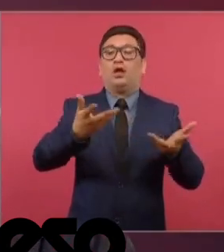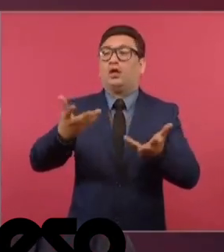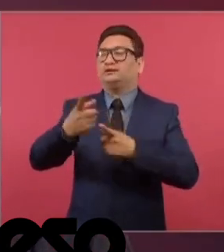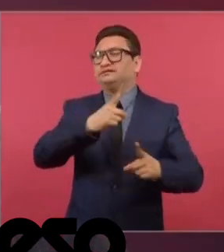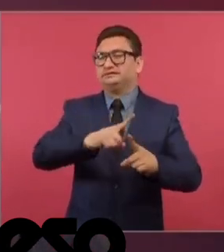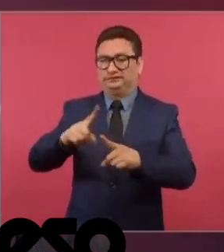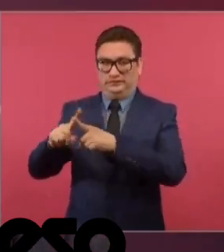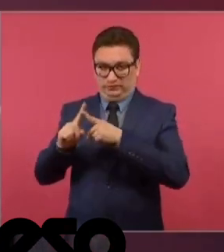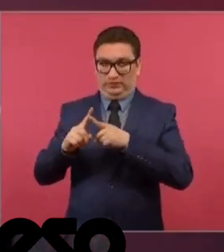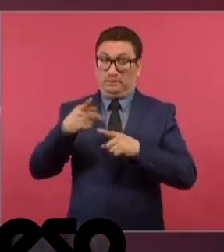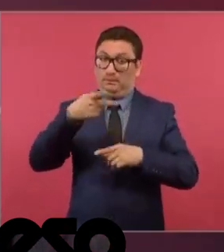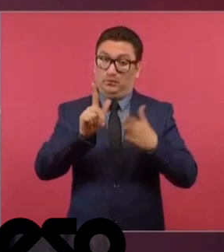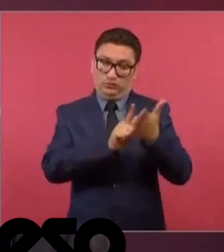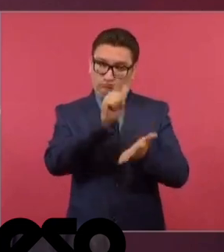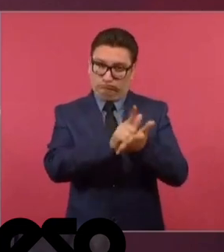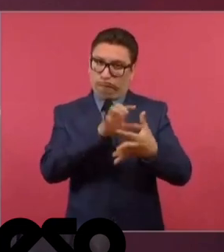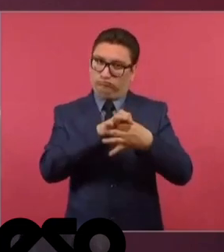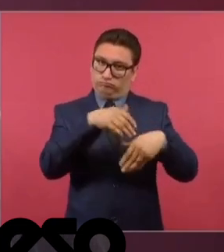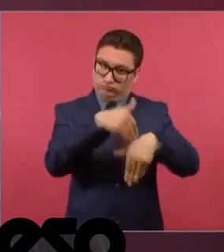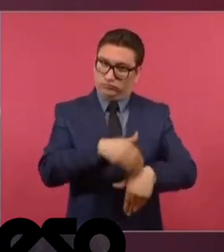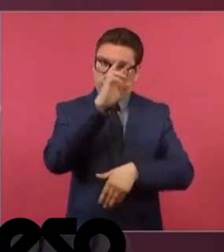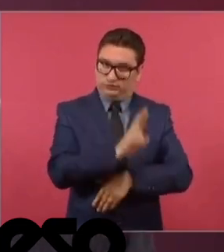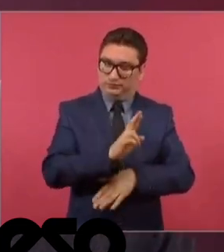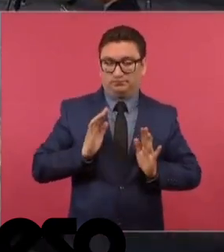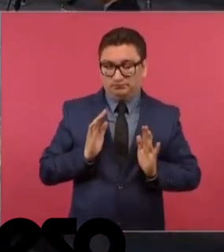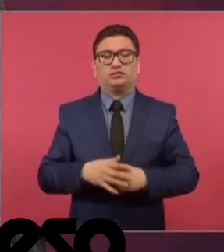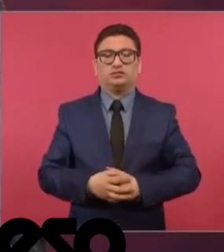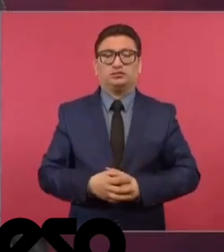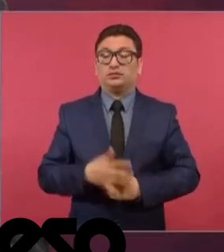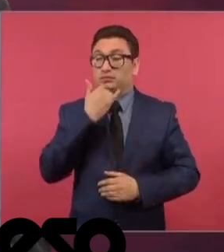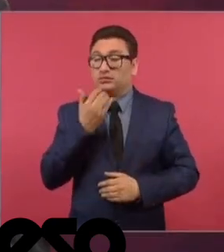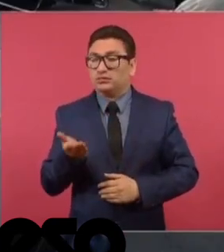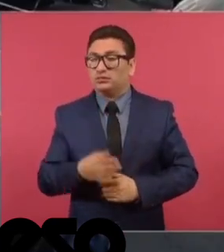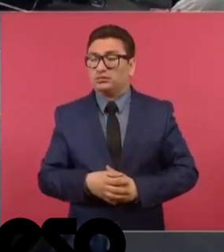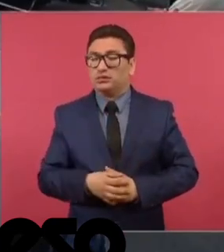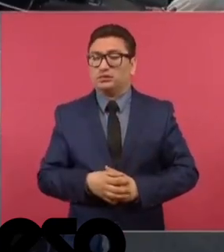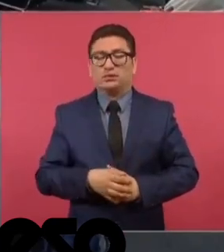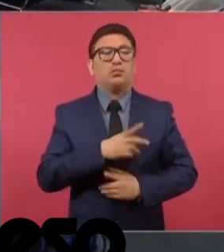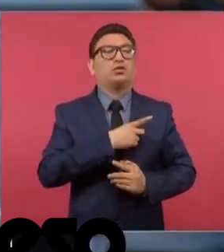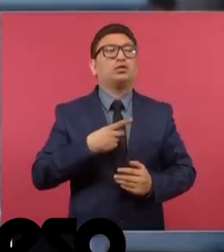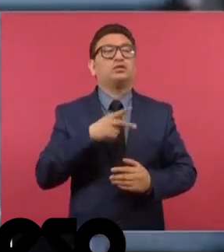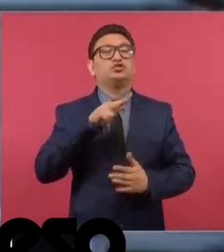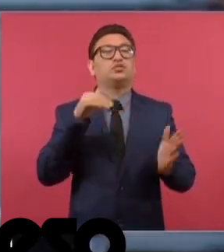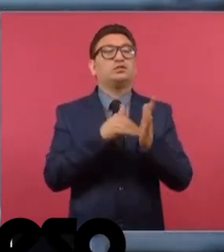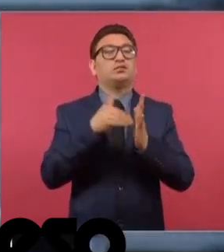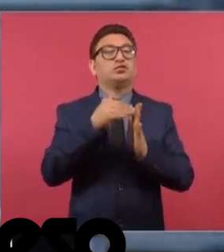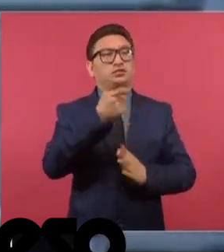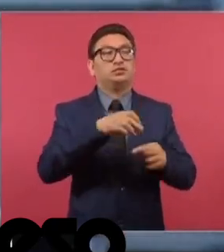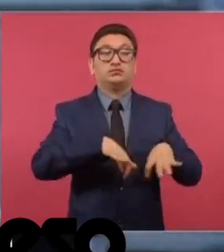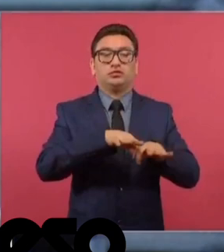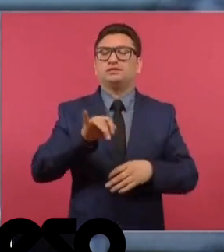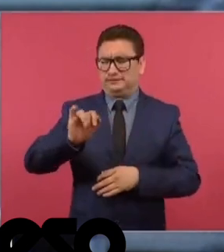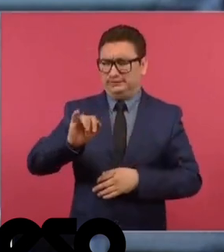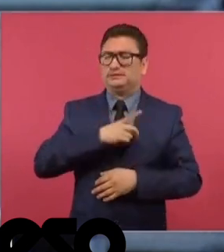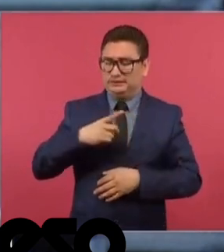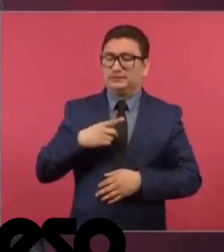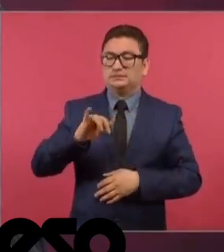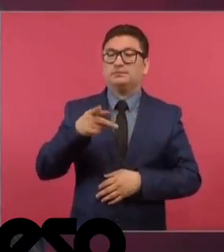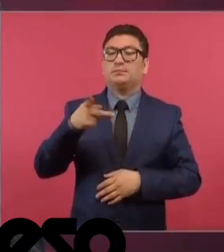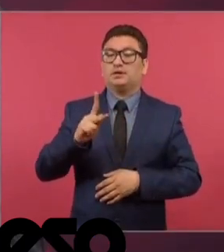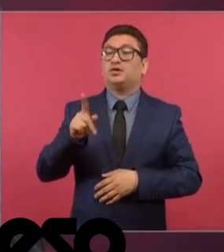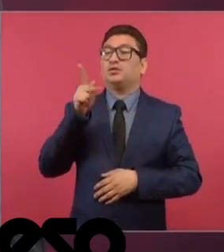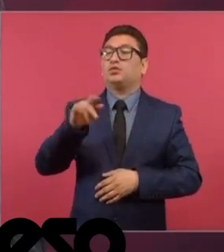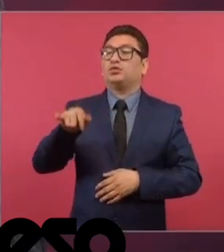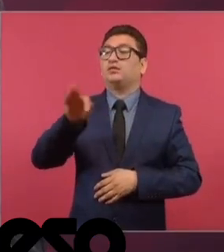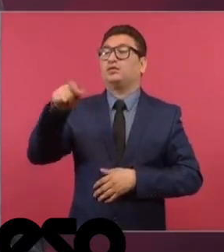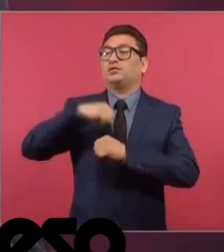conformidad con la legalidad y nadie está incumpliendo. Por la cantidad también de lo que se adeuda, 18 mil millones es una cantidad importante. Sí, pero está en el